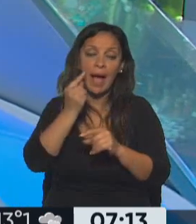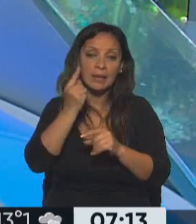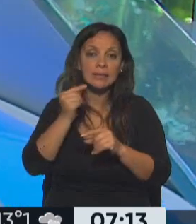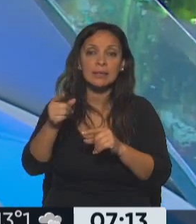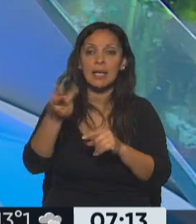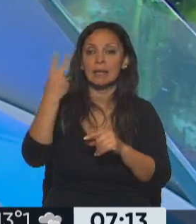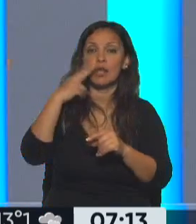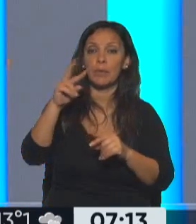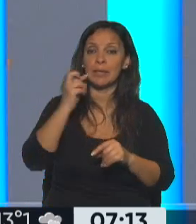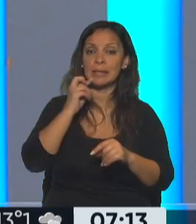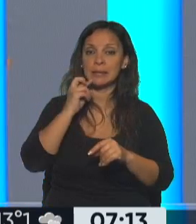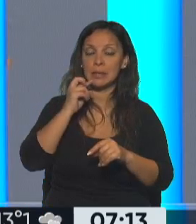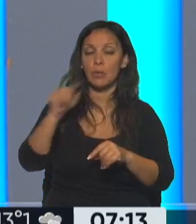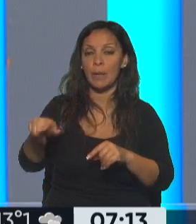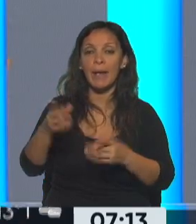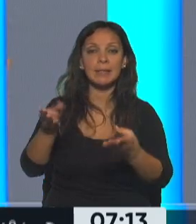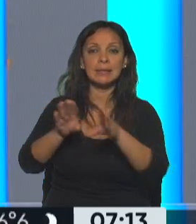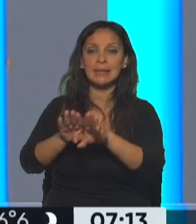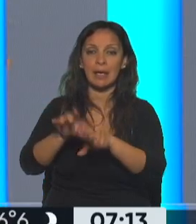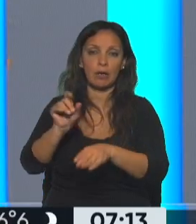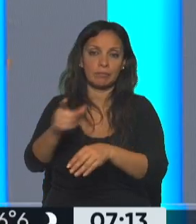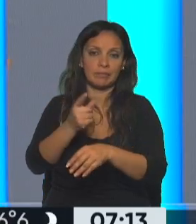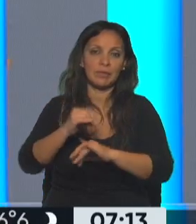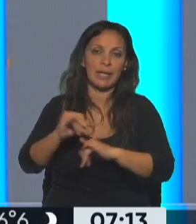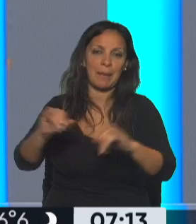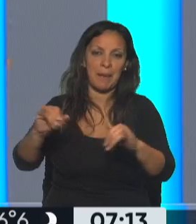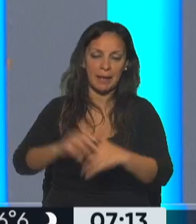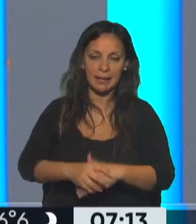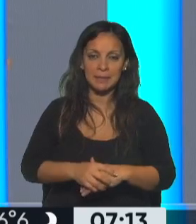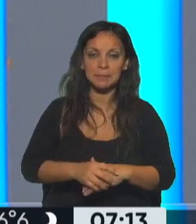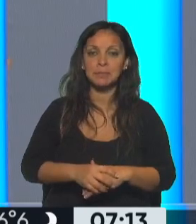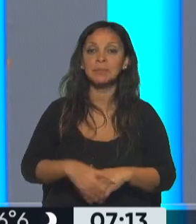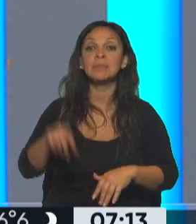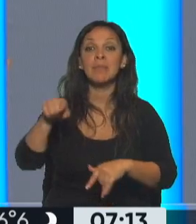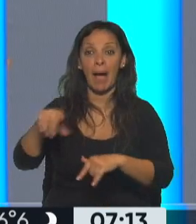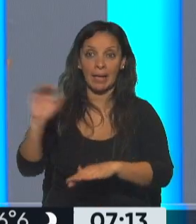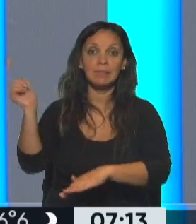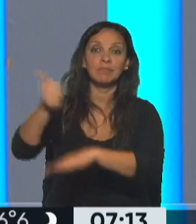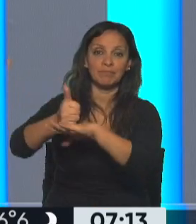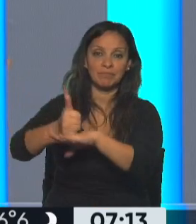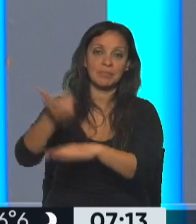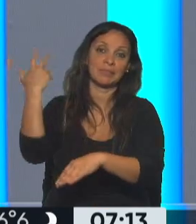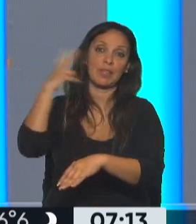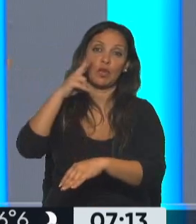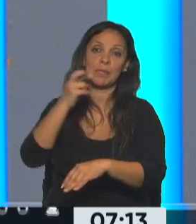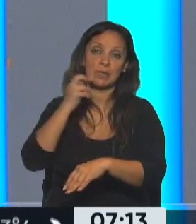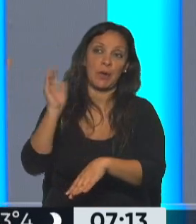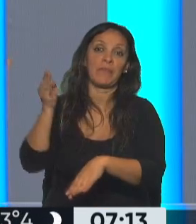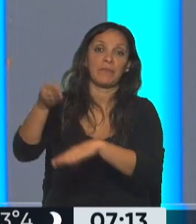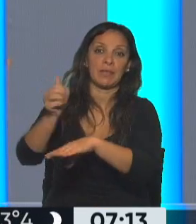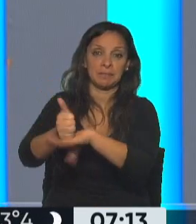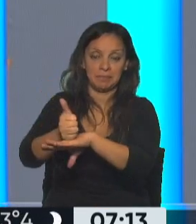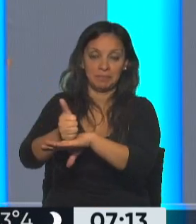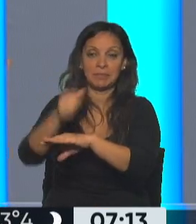electoral de cara a su campaña como candidato a gobernador, y en ese acto estuvo Cristina Fernández de Kirchner. Cábala o